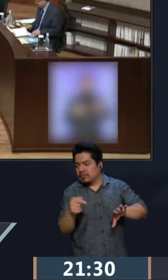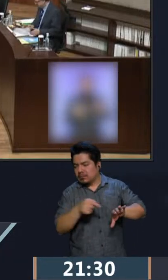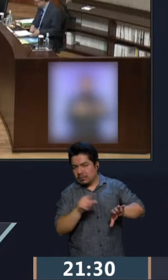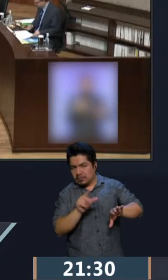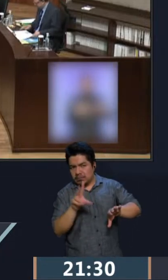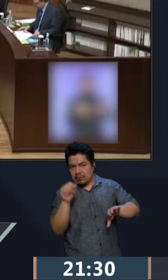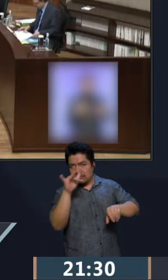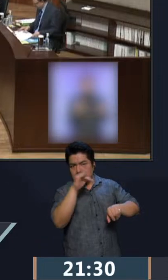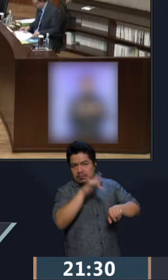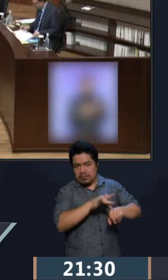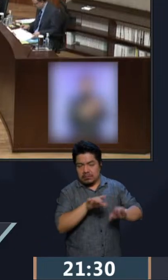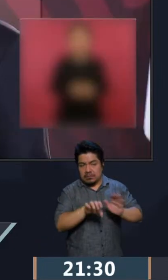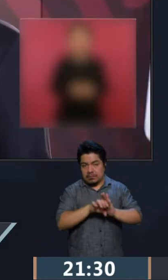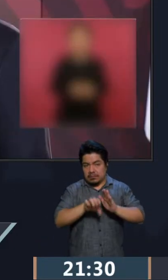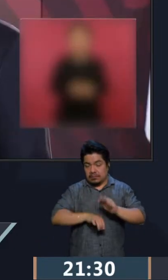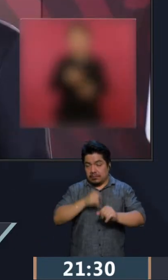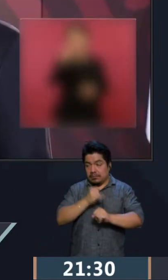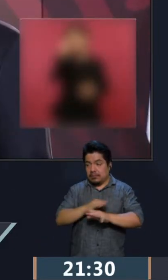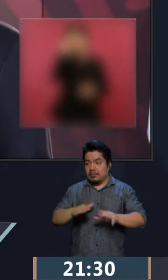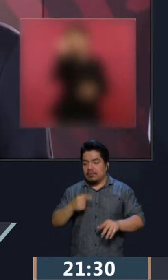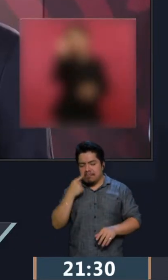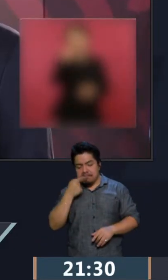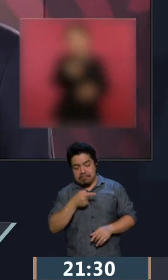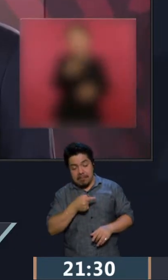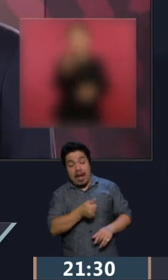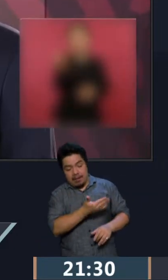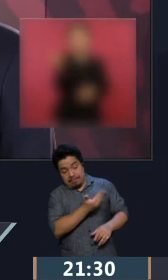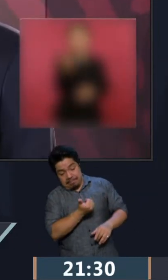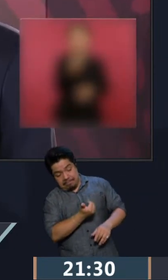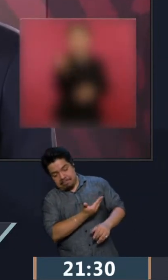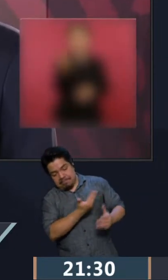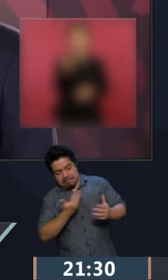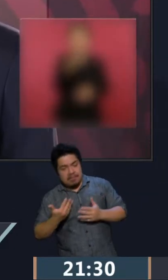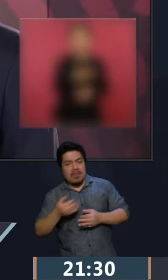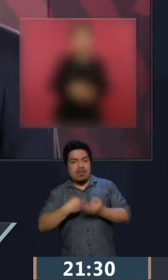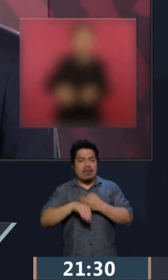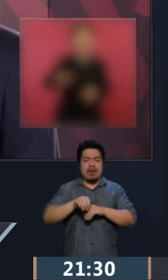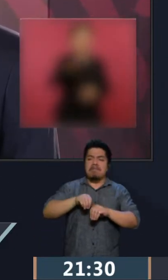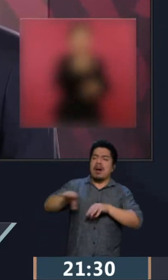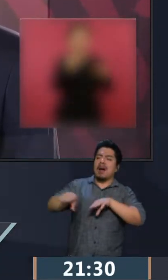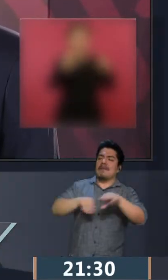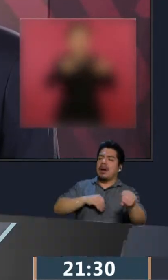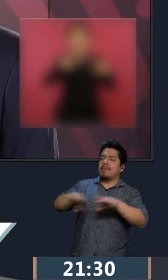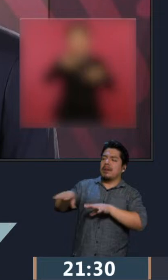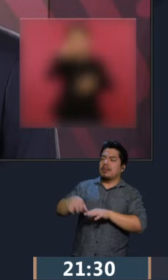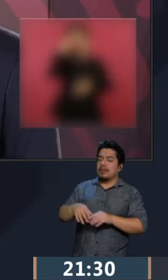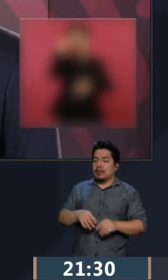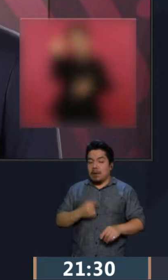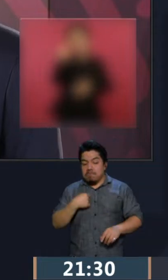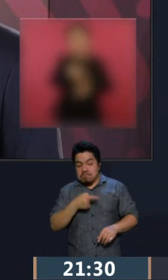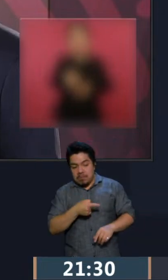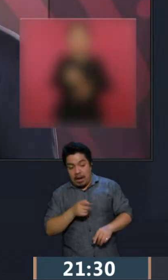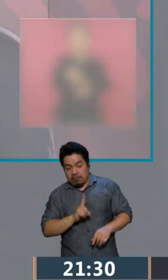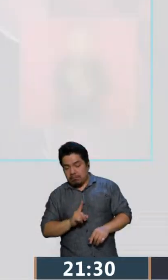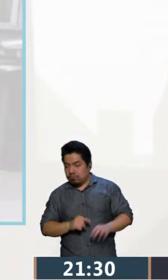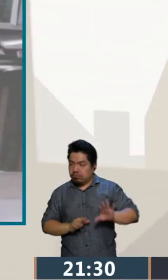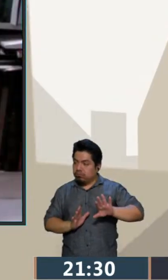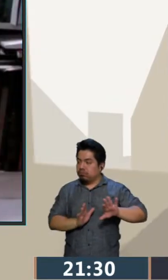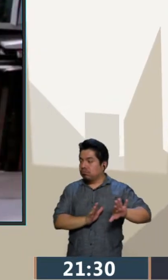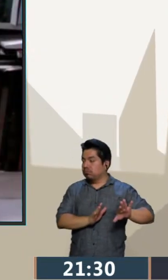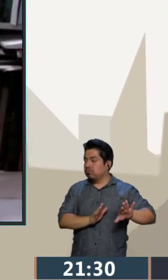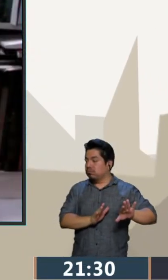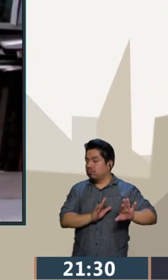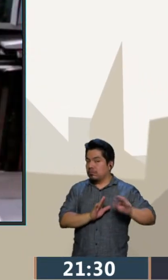si la información conviene para sus intereses, le ponen todos los reflectores, le ponen todos los micrófonos. Si no conviene, le hacen el